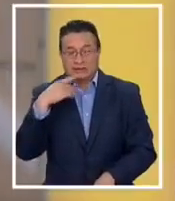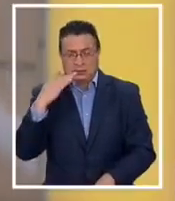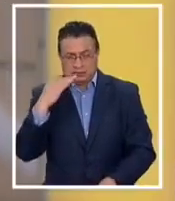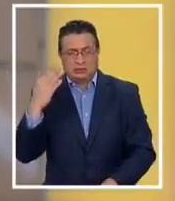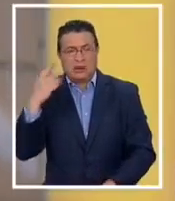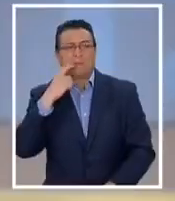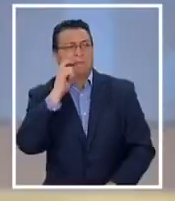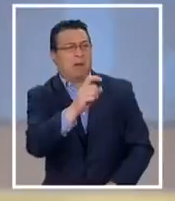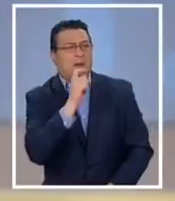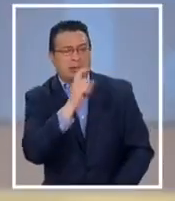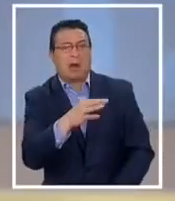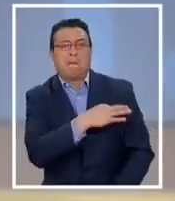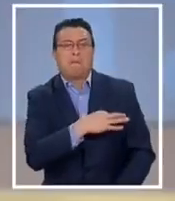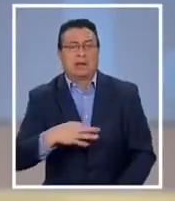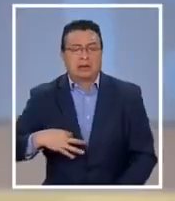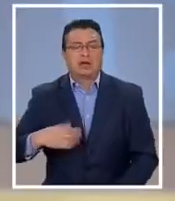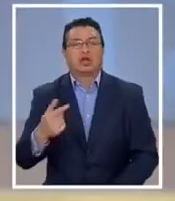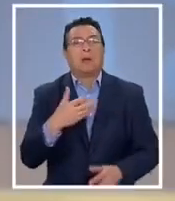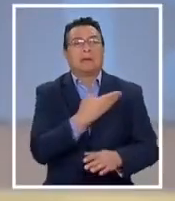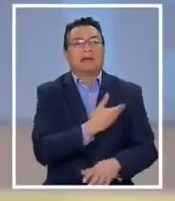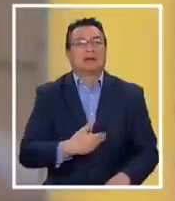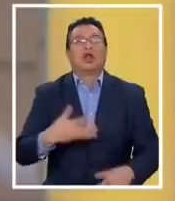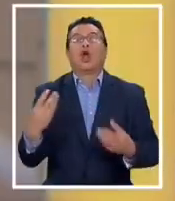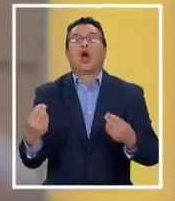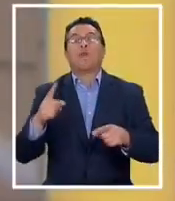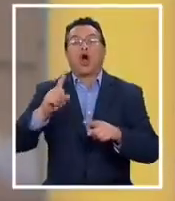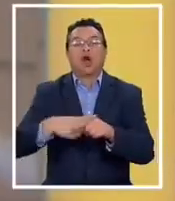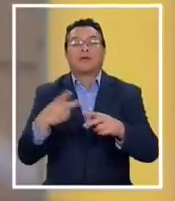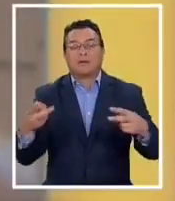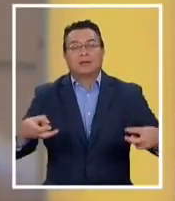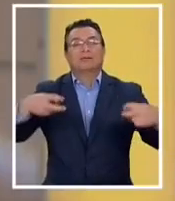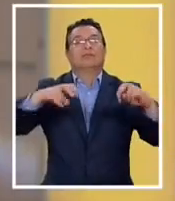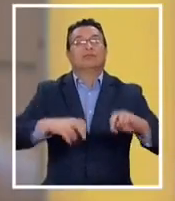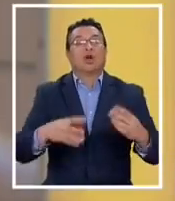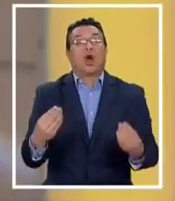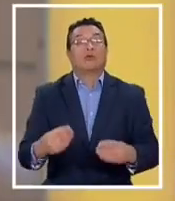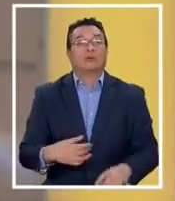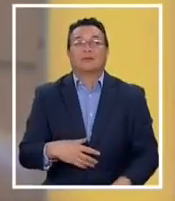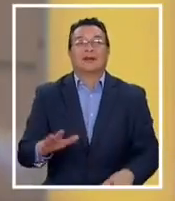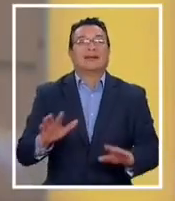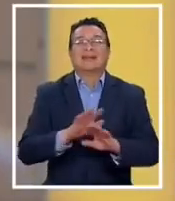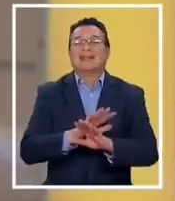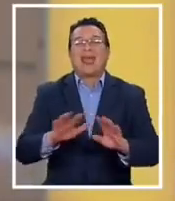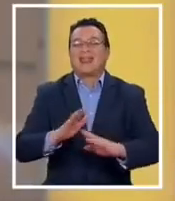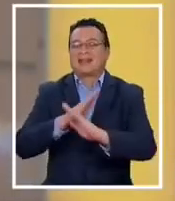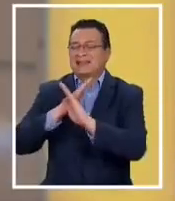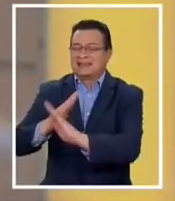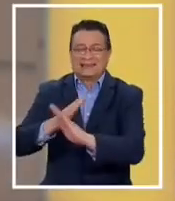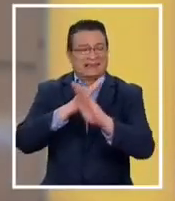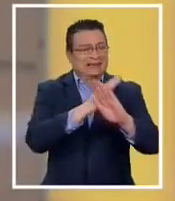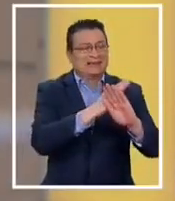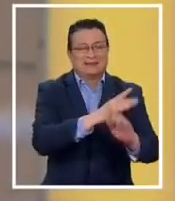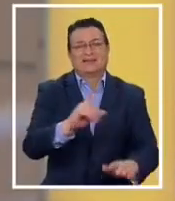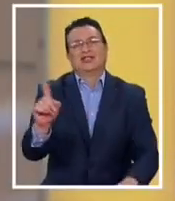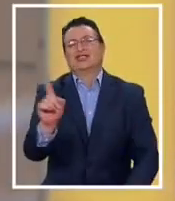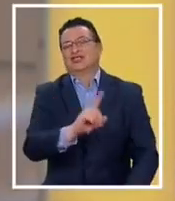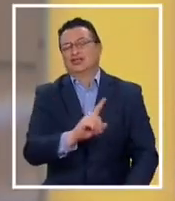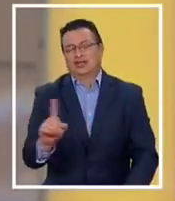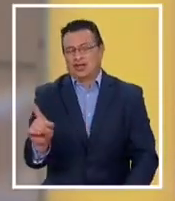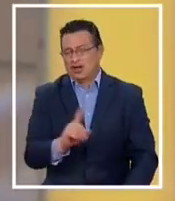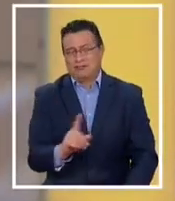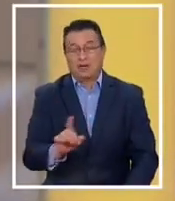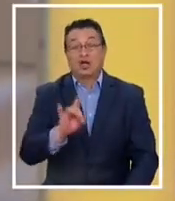trato con el presidente con el ministro cómo se va a volver a sentar efectivamente nada en este país le habilita a nadie no aquí